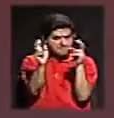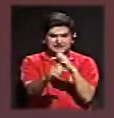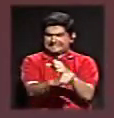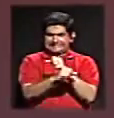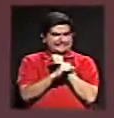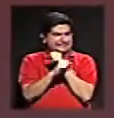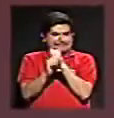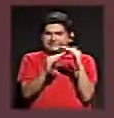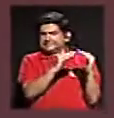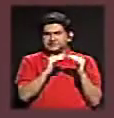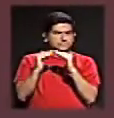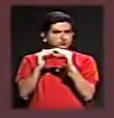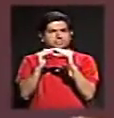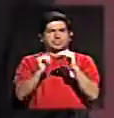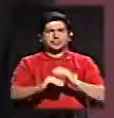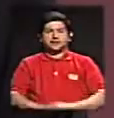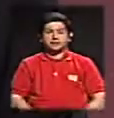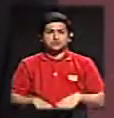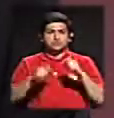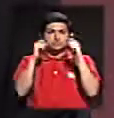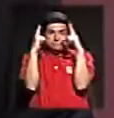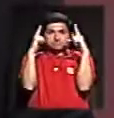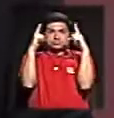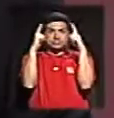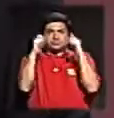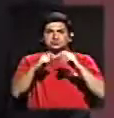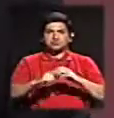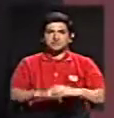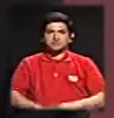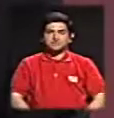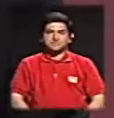inseguridad ciudadana son muy alarmantes, es decir,